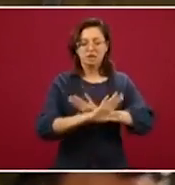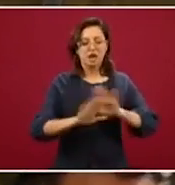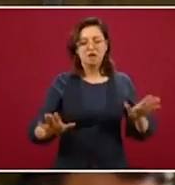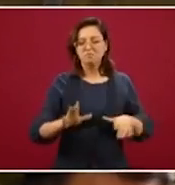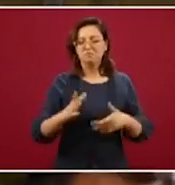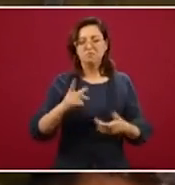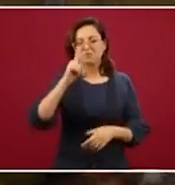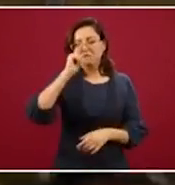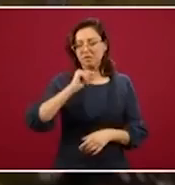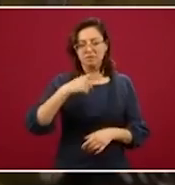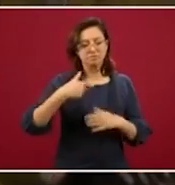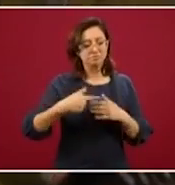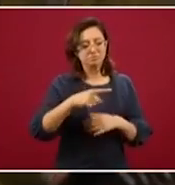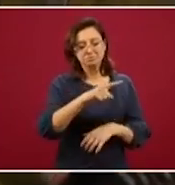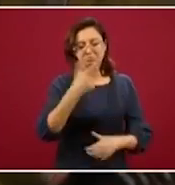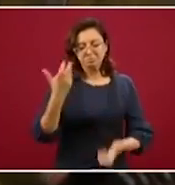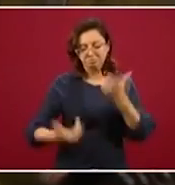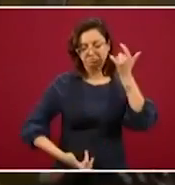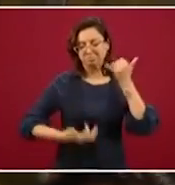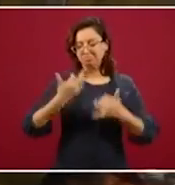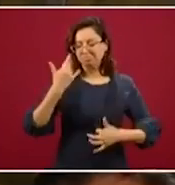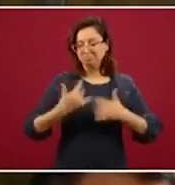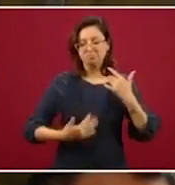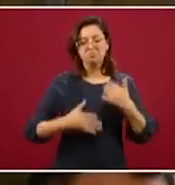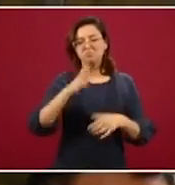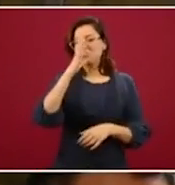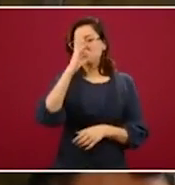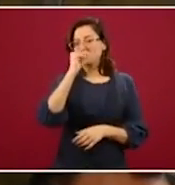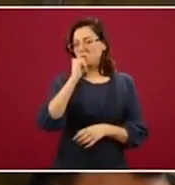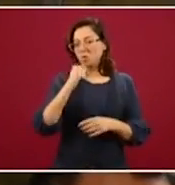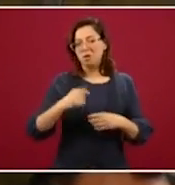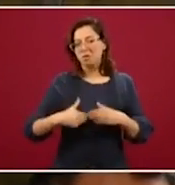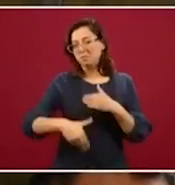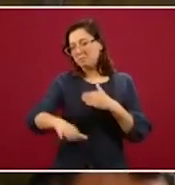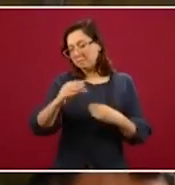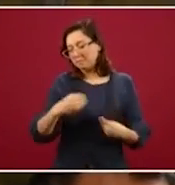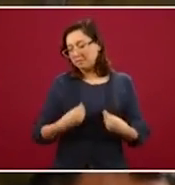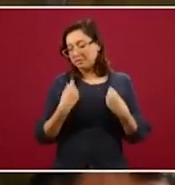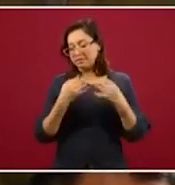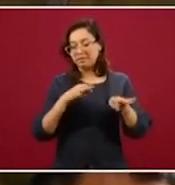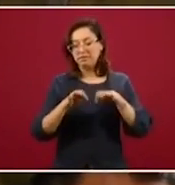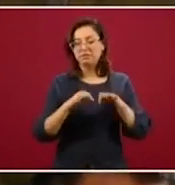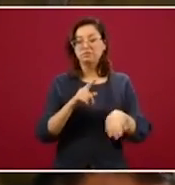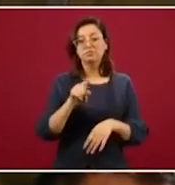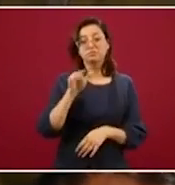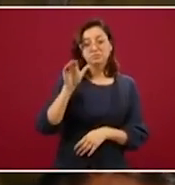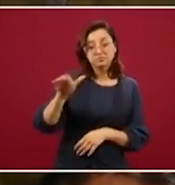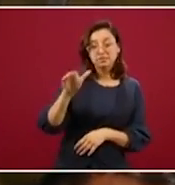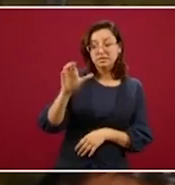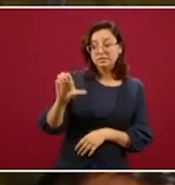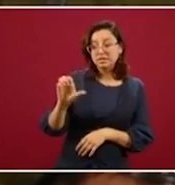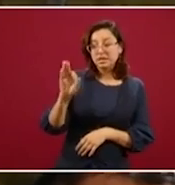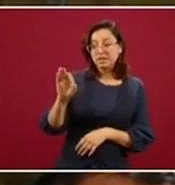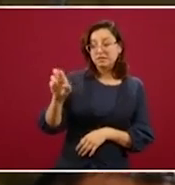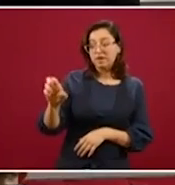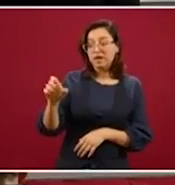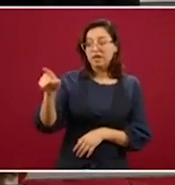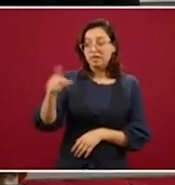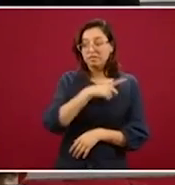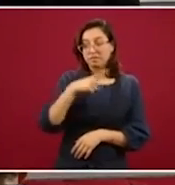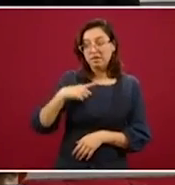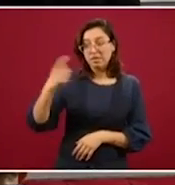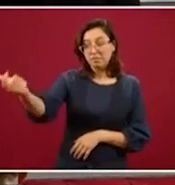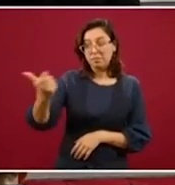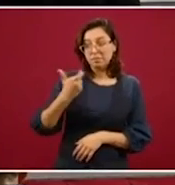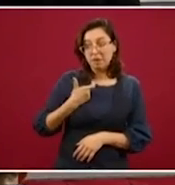para trabajar el resto de su vida. Este joven ha emprendido pues un reclamo a la Comisión Federal de Electricidad para que le reparen el daño. Esto